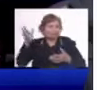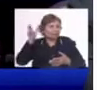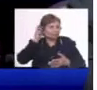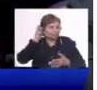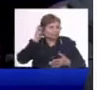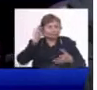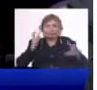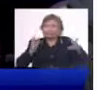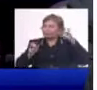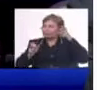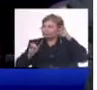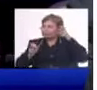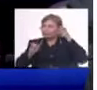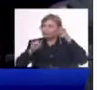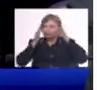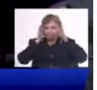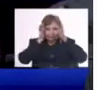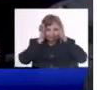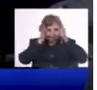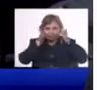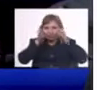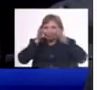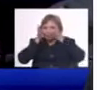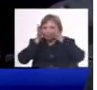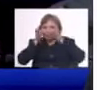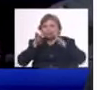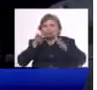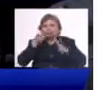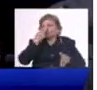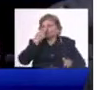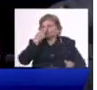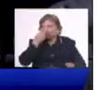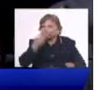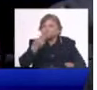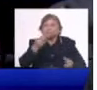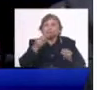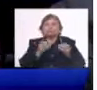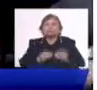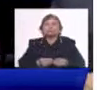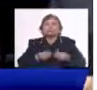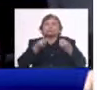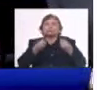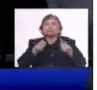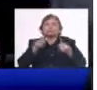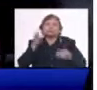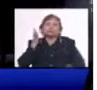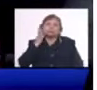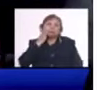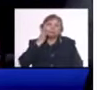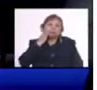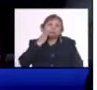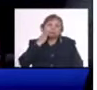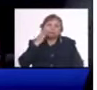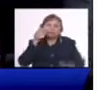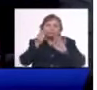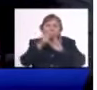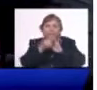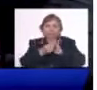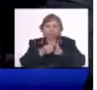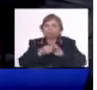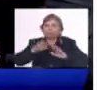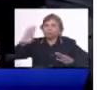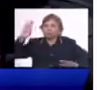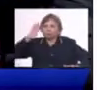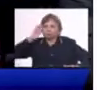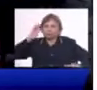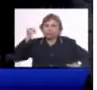escucharlos, atenderlos, ver cómo las madres y las esposas de los